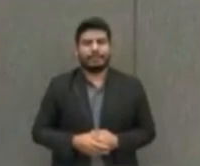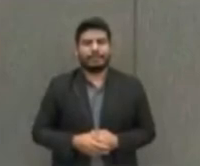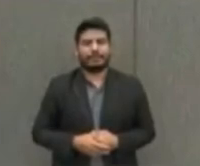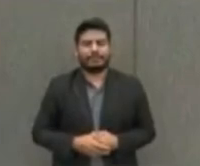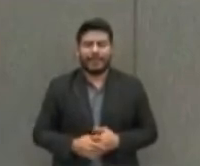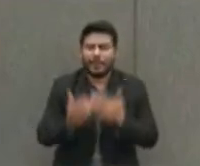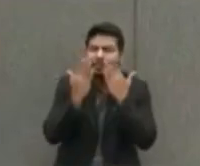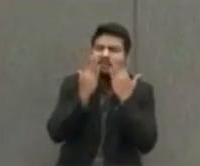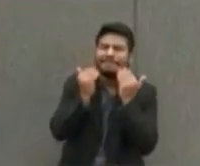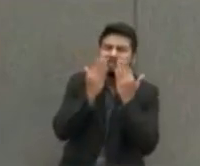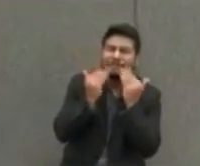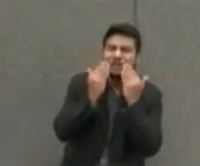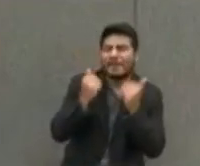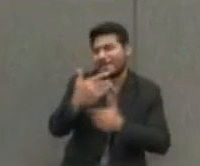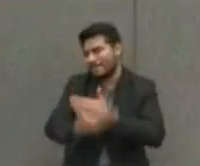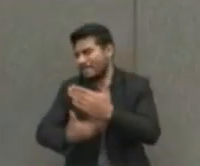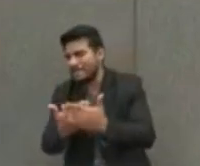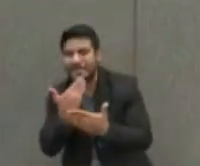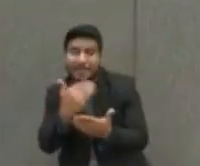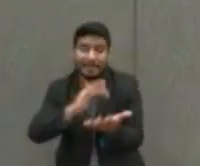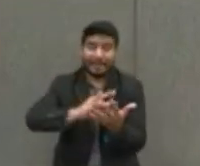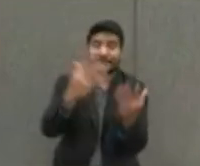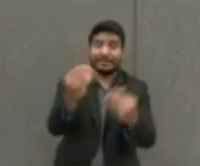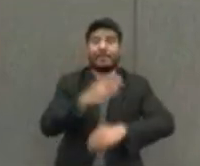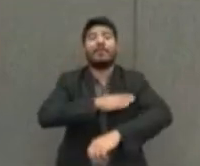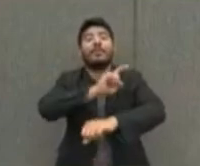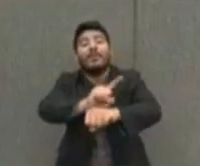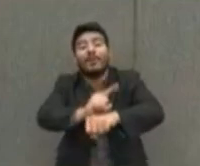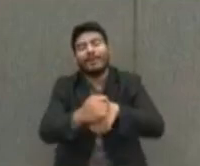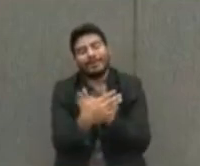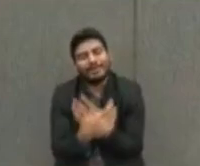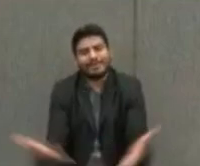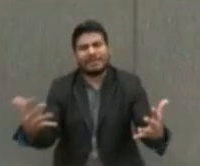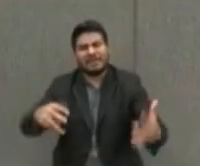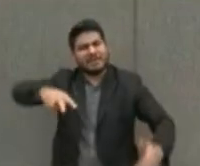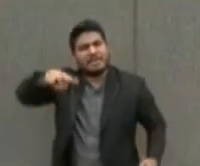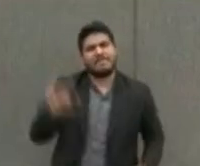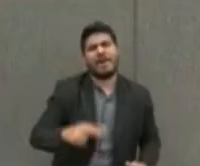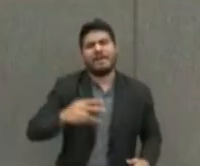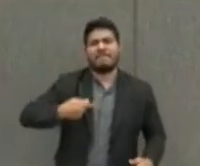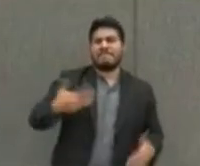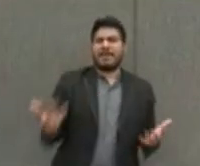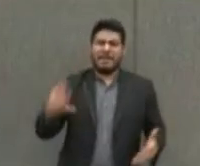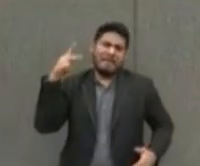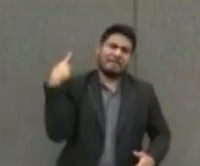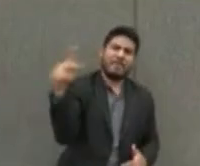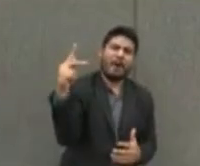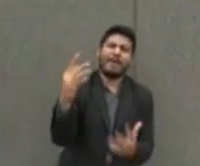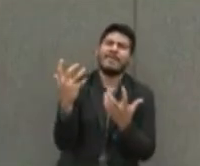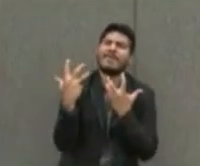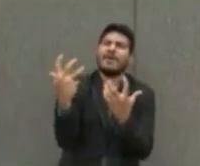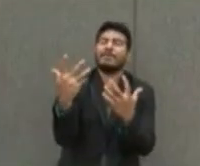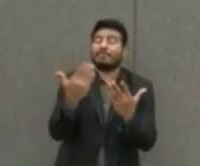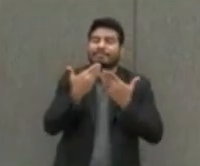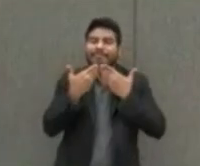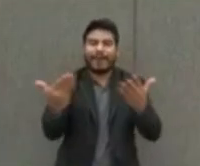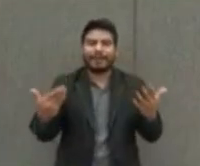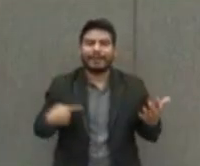muy amable muchas gracias buenos días tenemos ganas de puebla bienvenidos